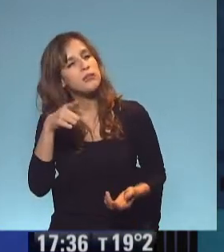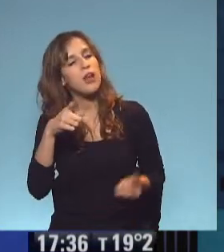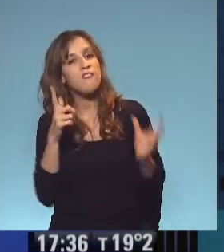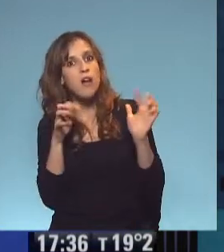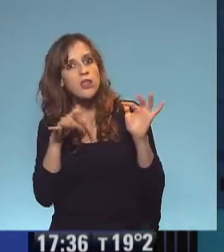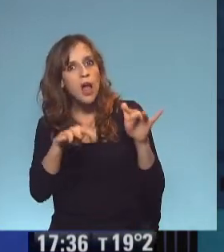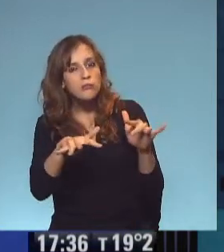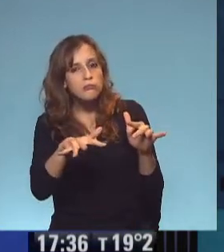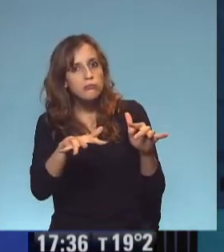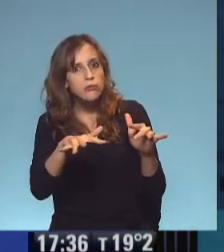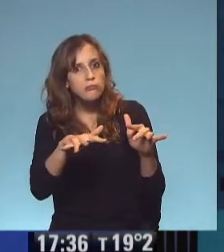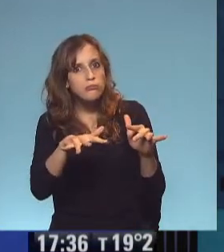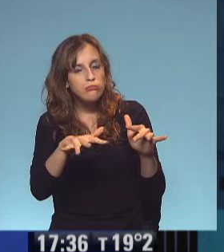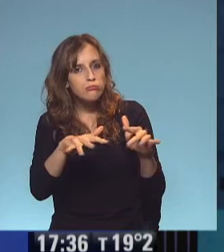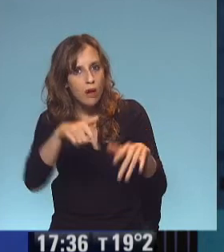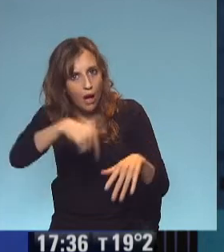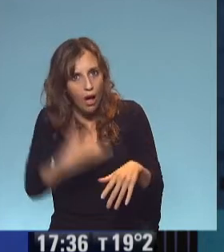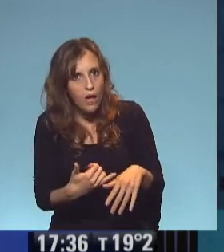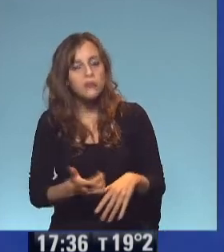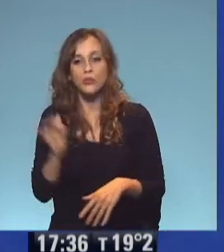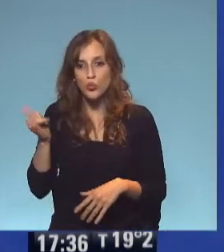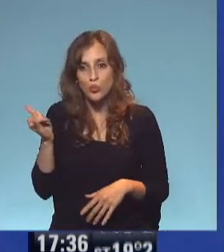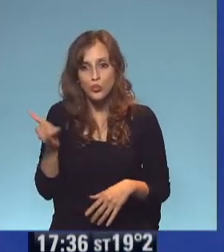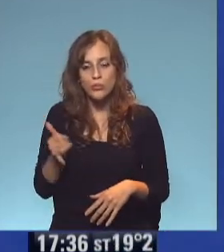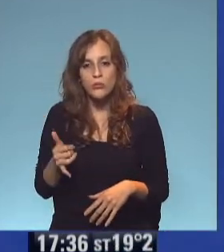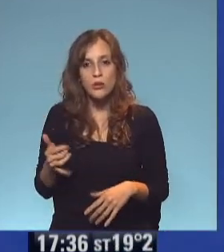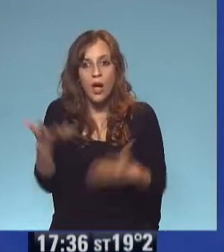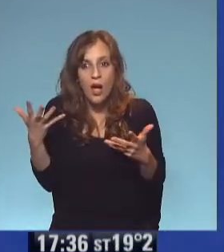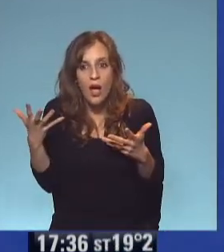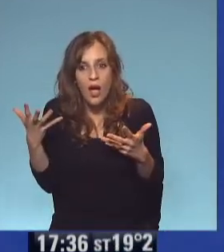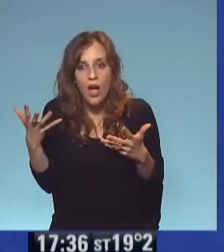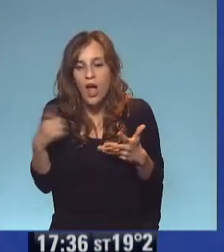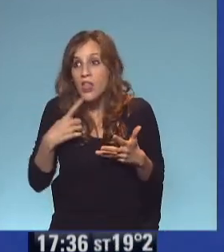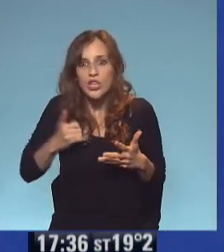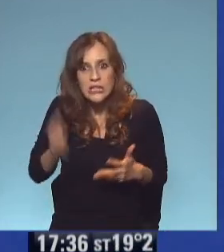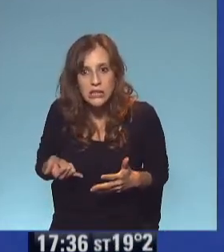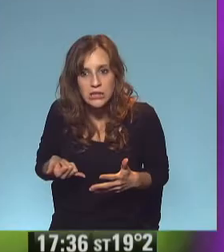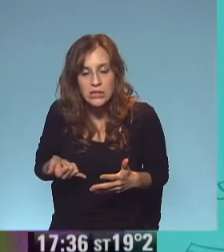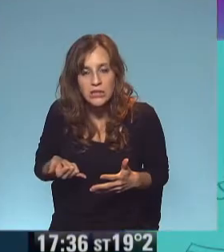de extraterrestres? Sí. ¡Sofía! ¡Dijo que sí!